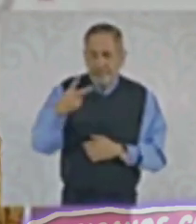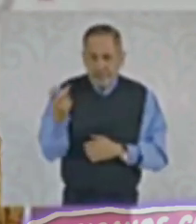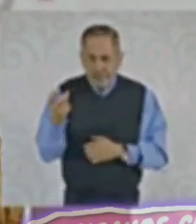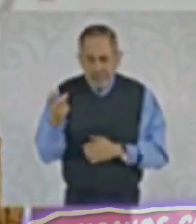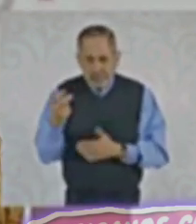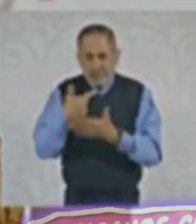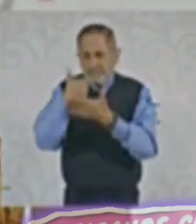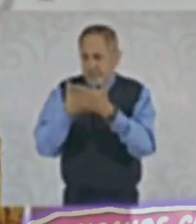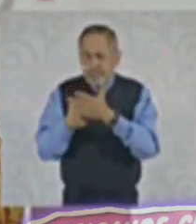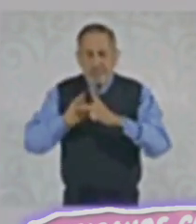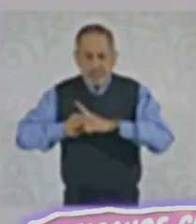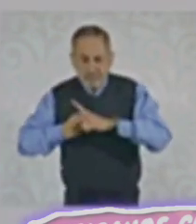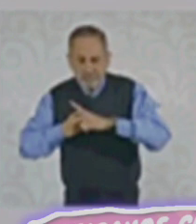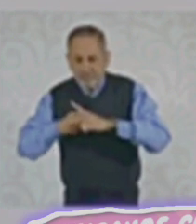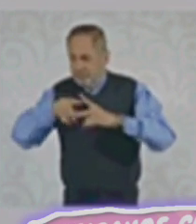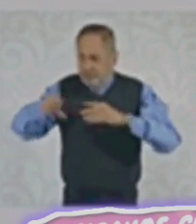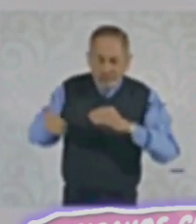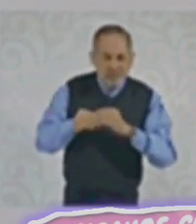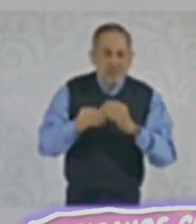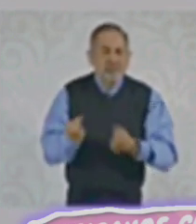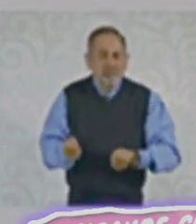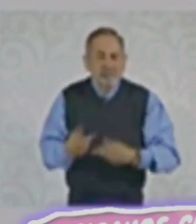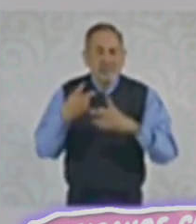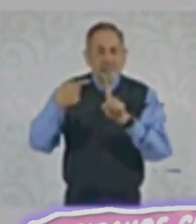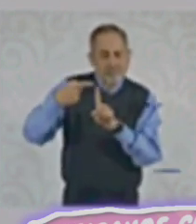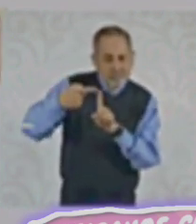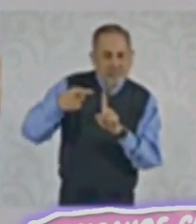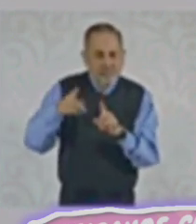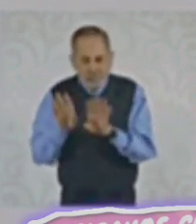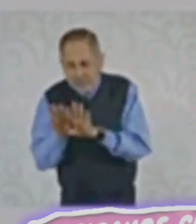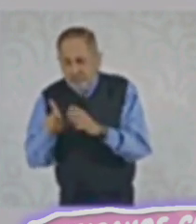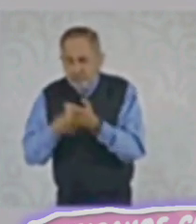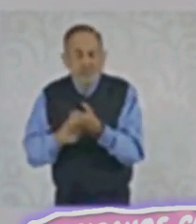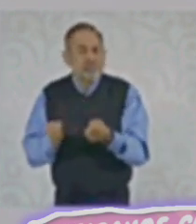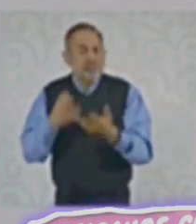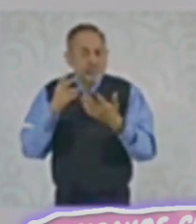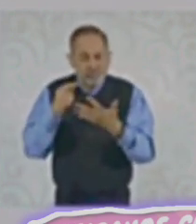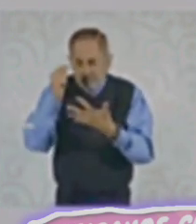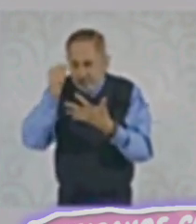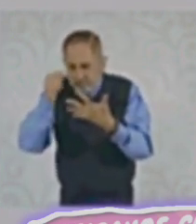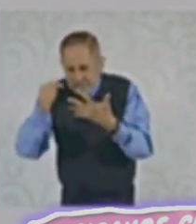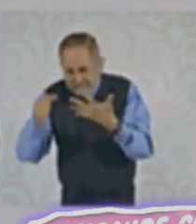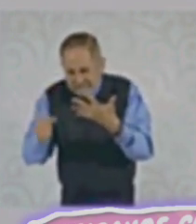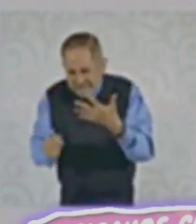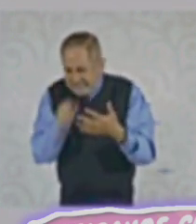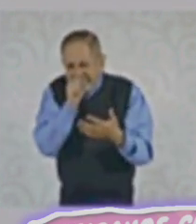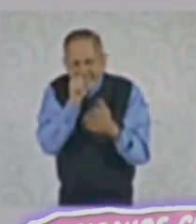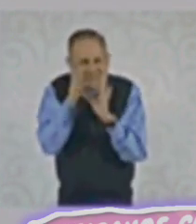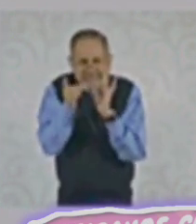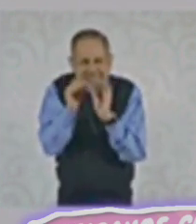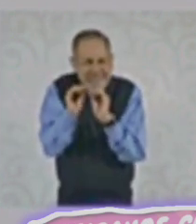un denominador y después ese denominador se divide entre tanto, tanto y tanto